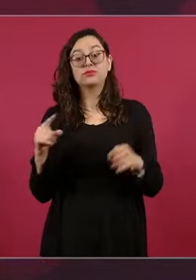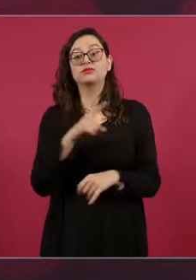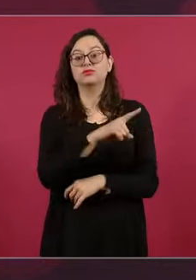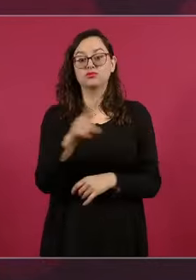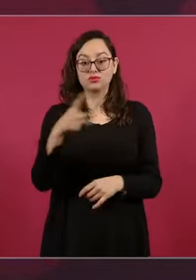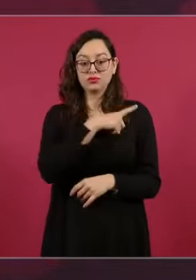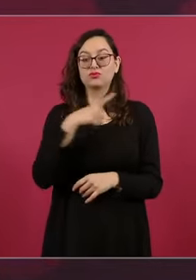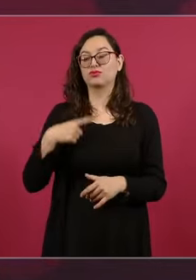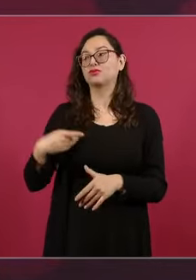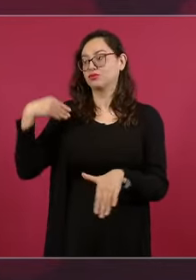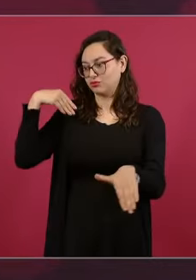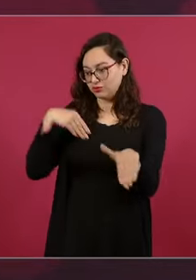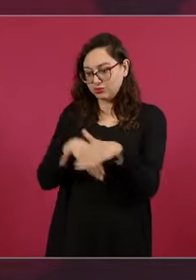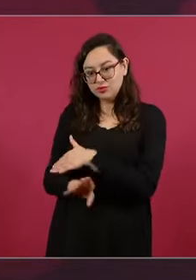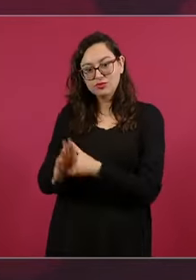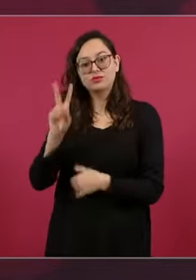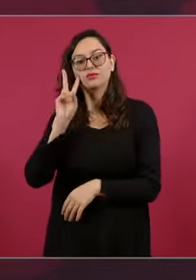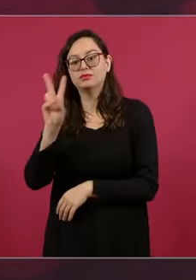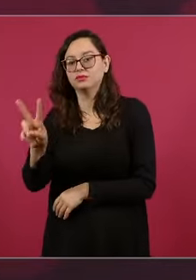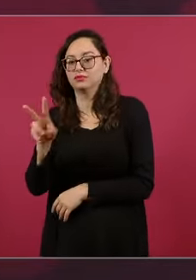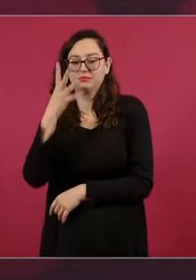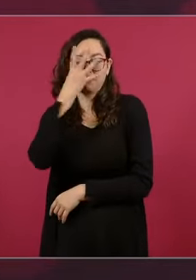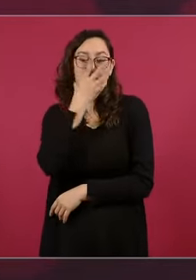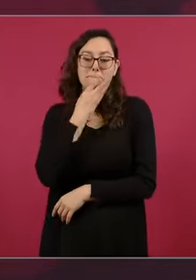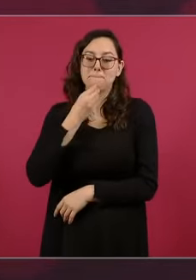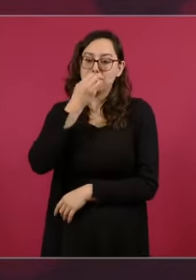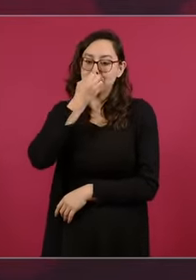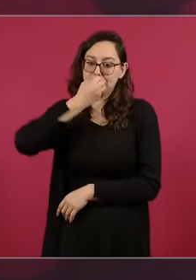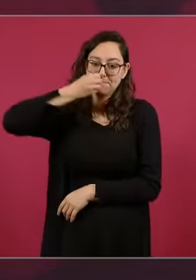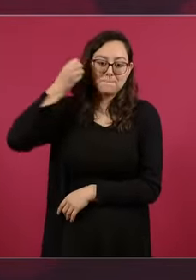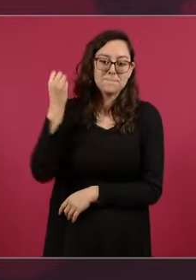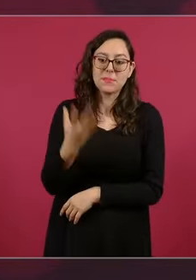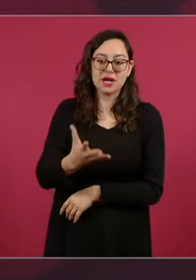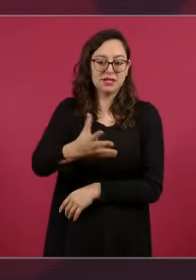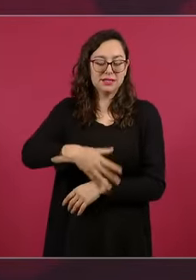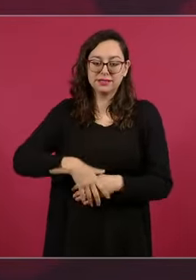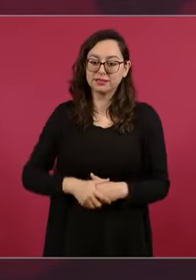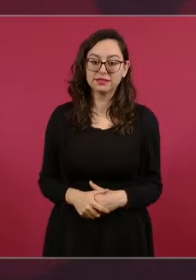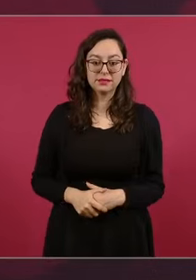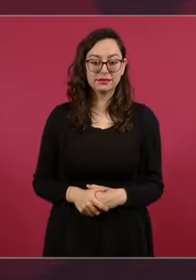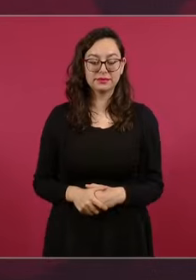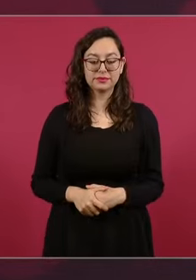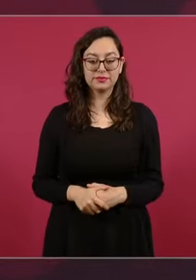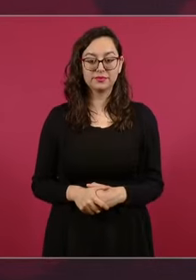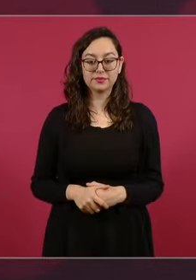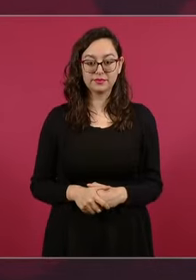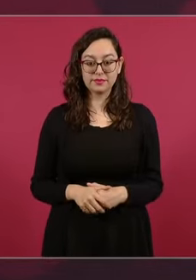las piezas bellísimas, monumentales.